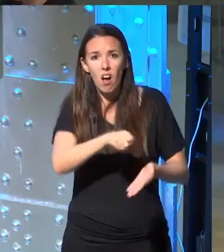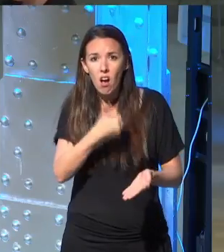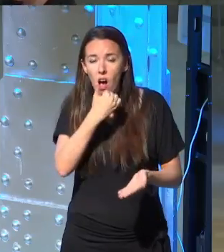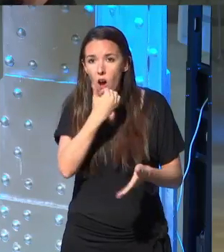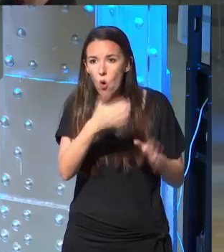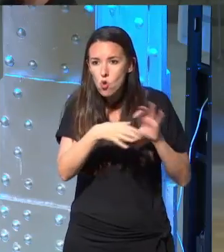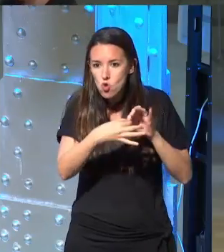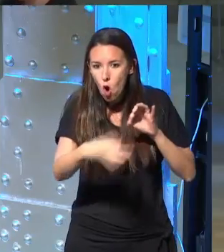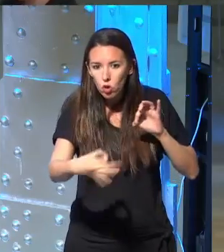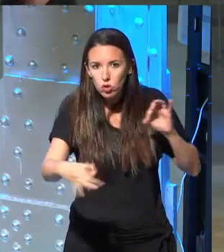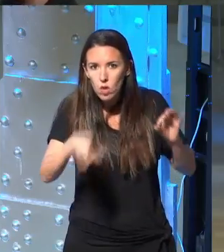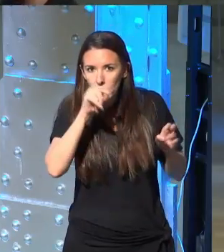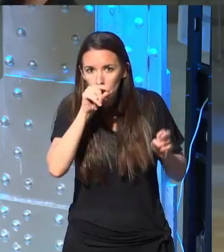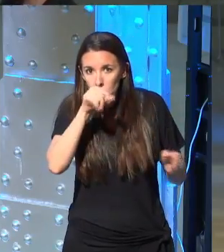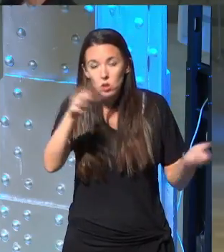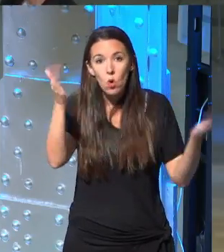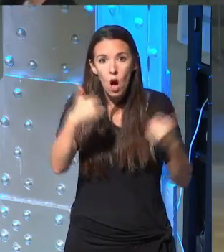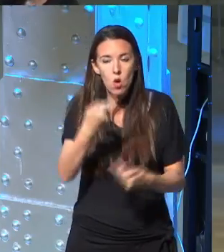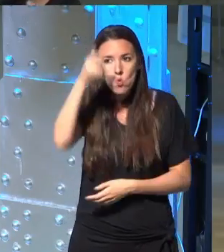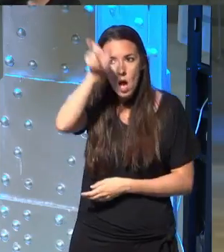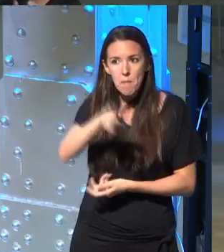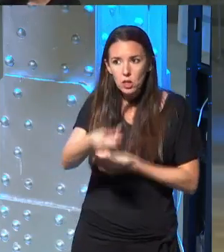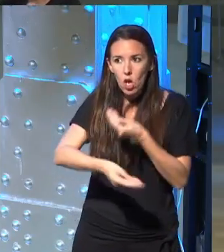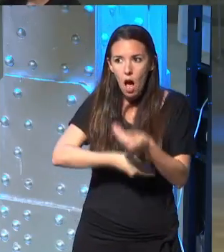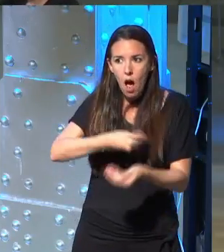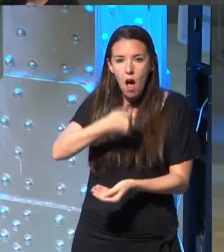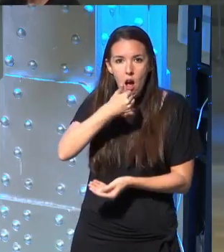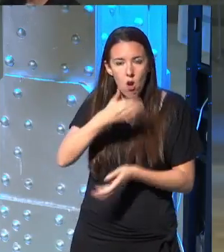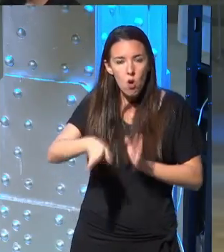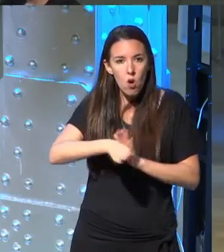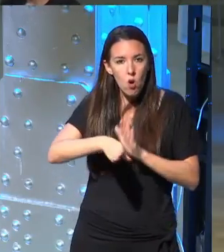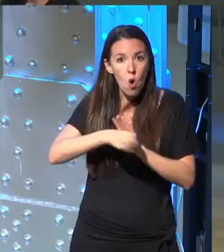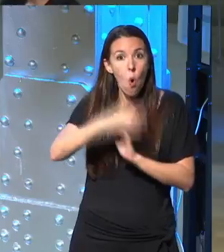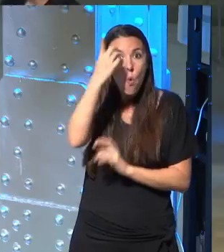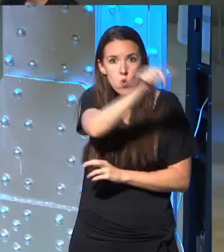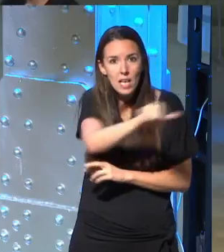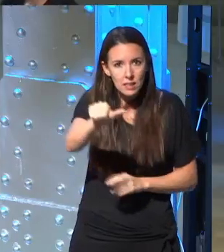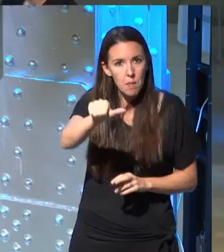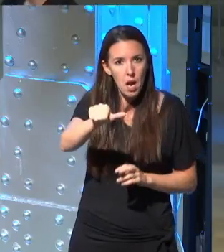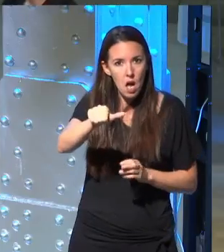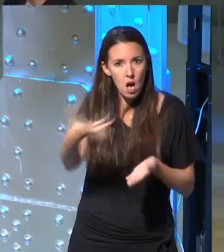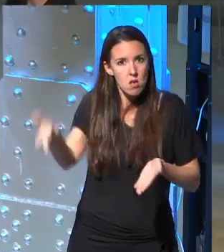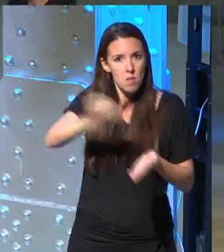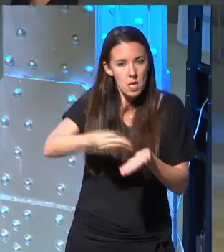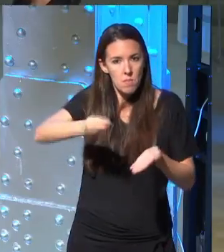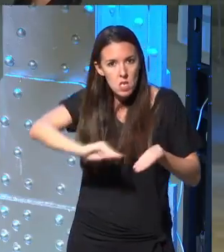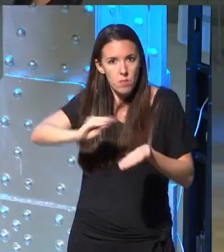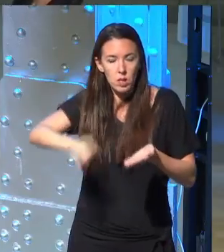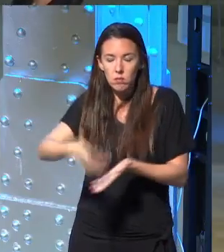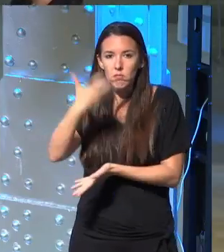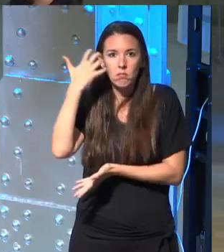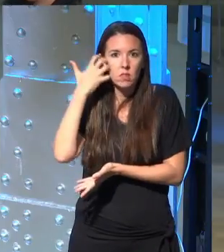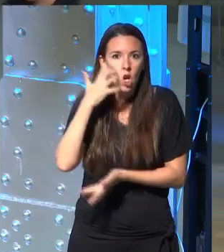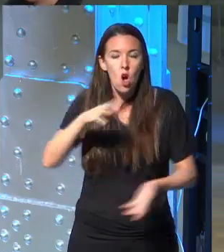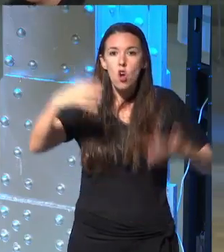continuidad de tweets. ¿Sabes? Entonces ver a alguien que estaba haciendo algo continuo durante una semana era como... Era súper raro. O sea,